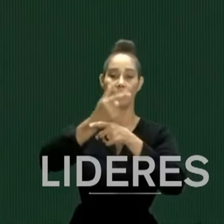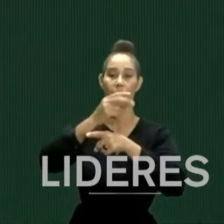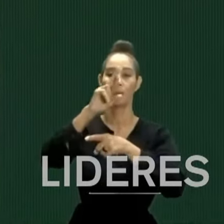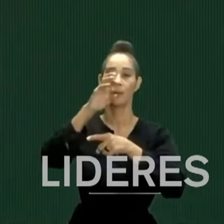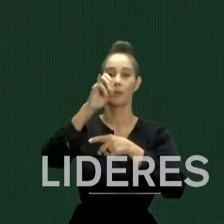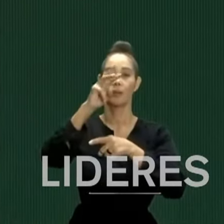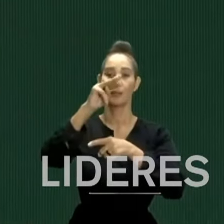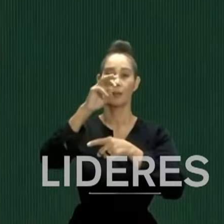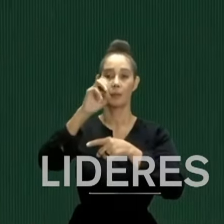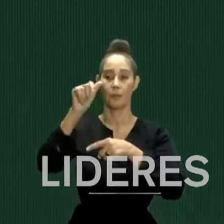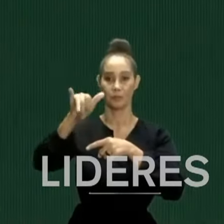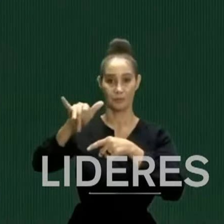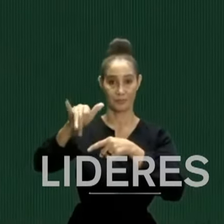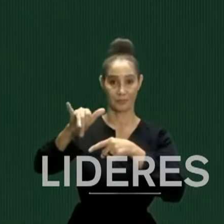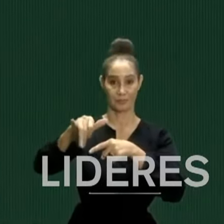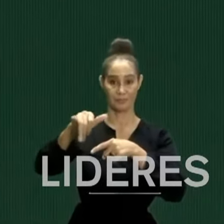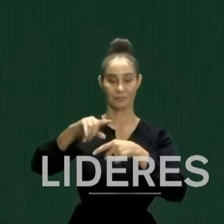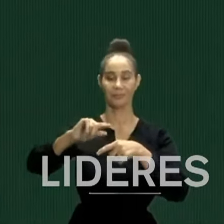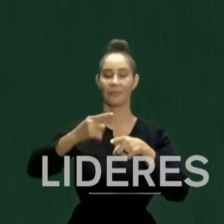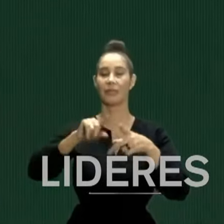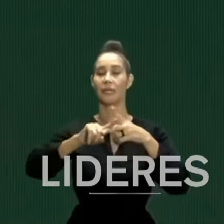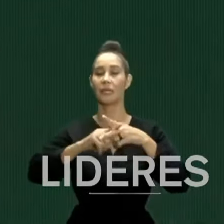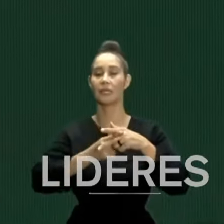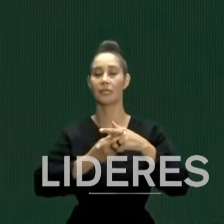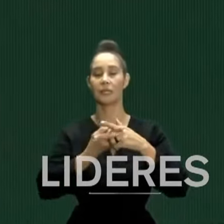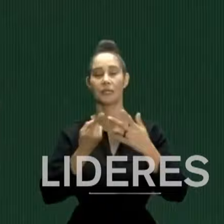está aquí, nosotros iniciamos